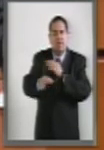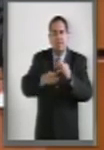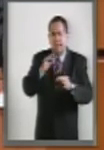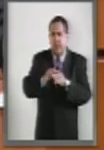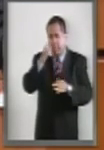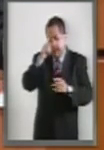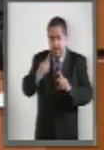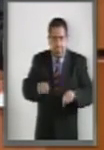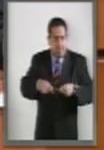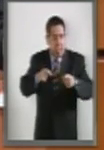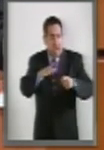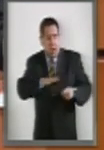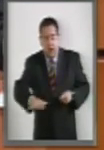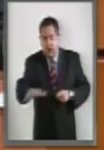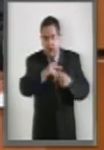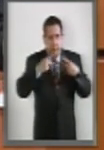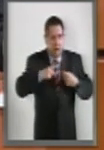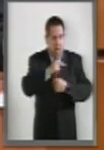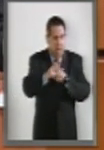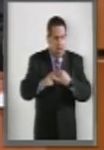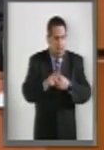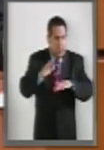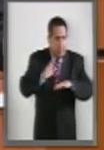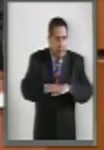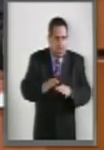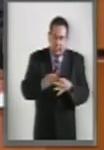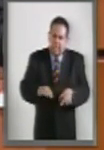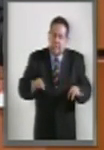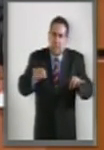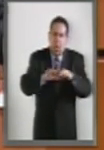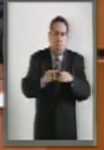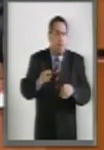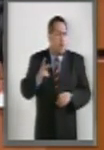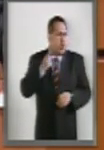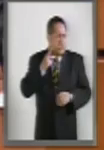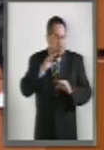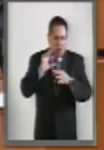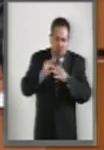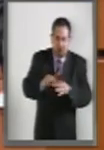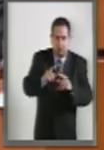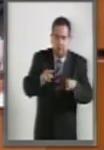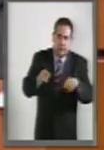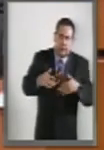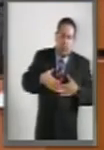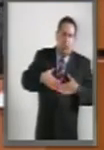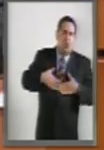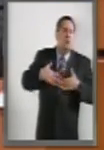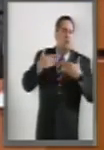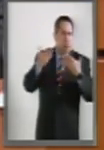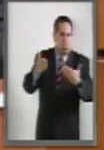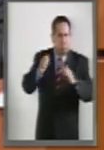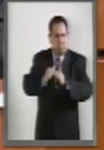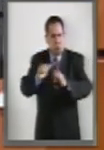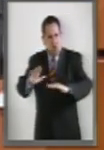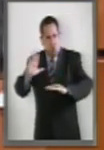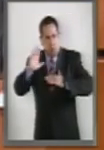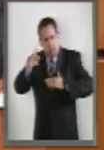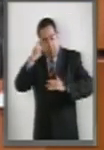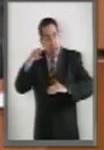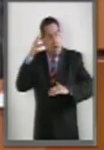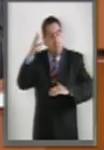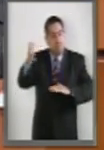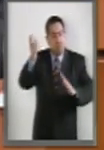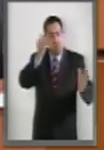al país en tiempo y forma un instrumento político que mande señales de certidumbre, de compromiso para el